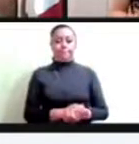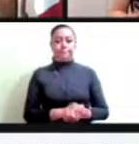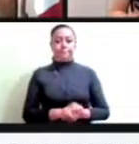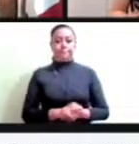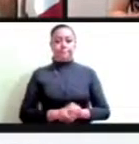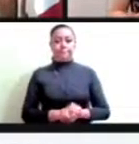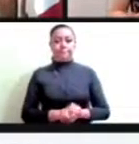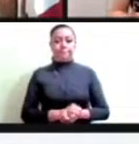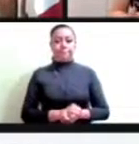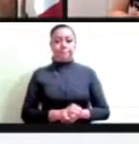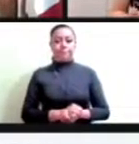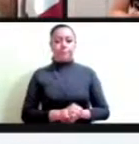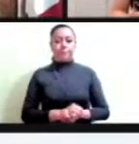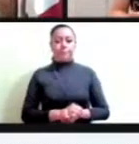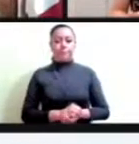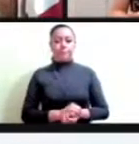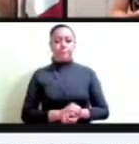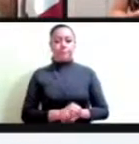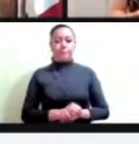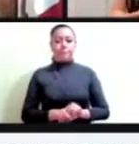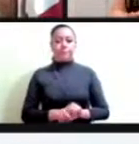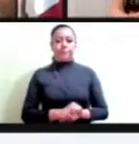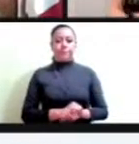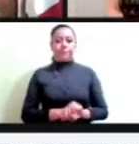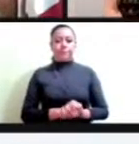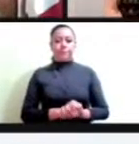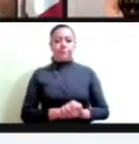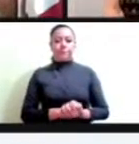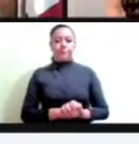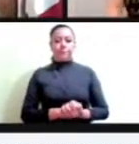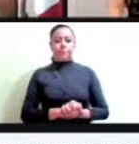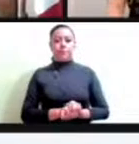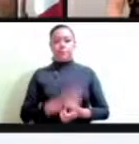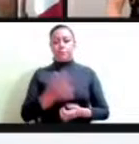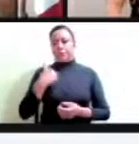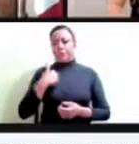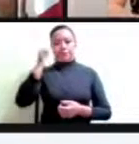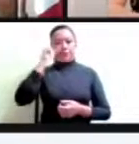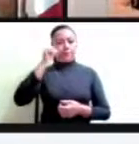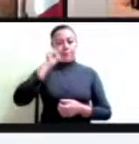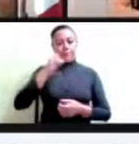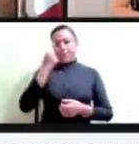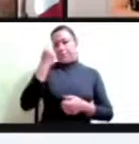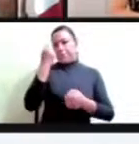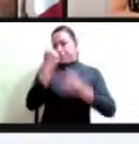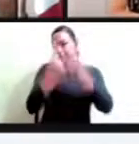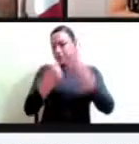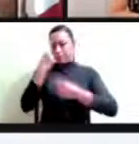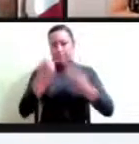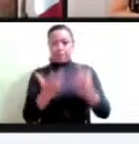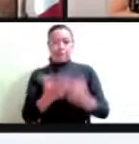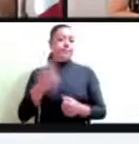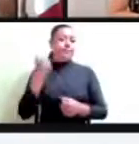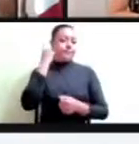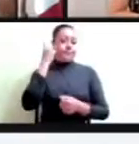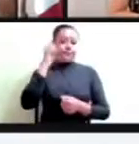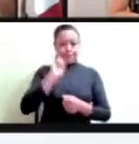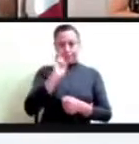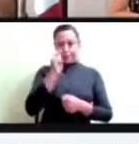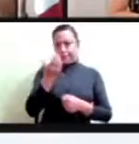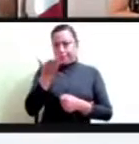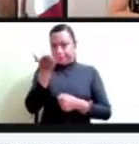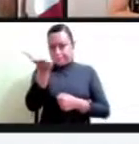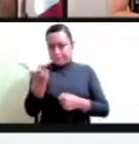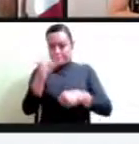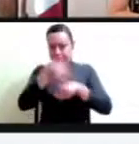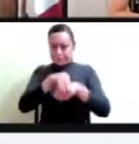Pero yo, cada que pide una licencia alguna de las, bueno, que ha pedido una licencia alguna de las diputadas, por